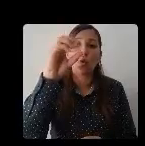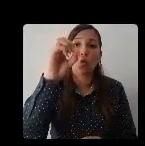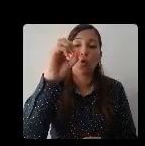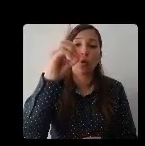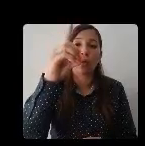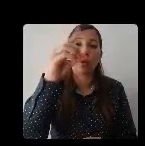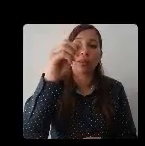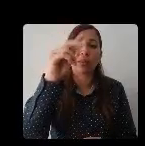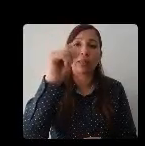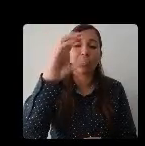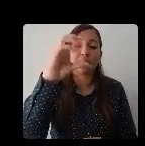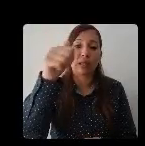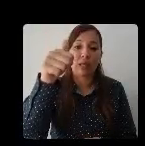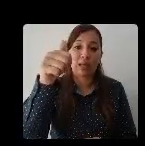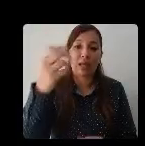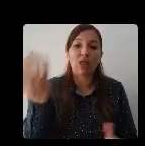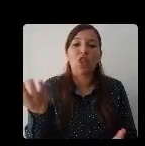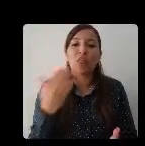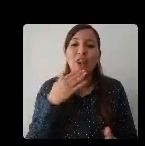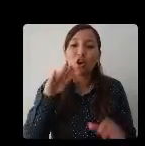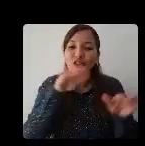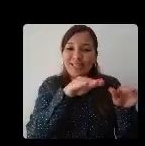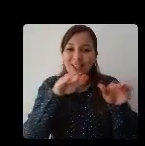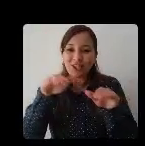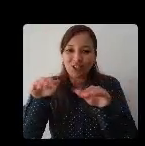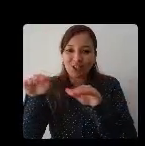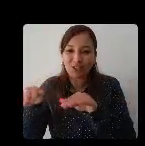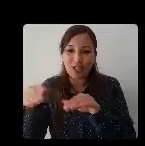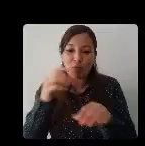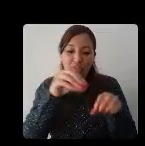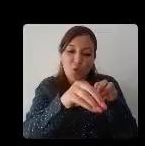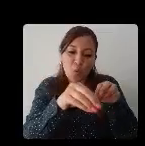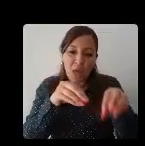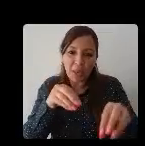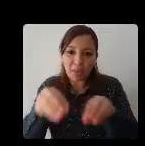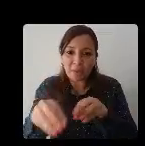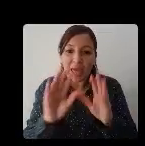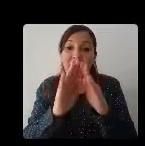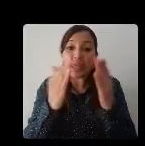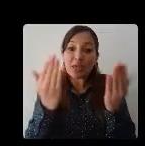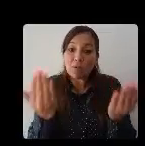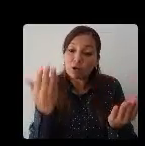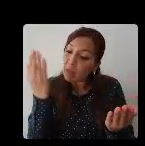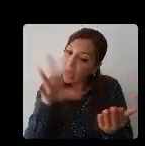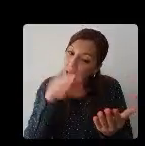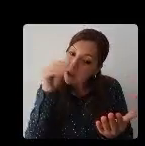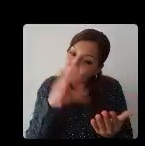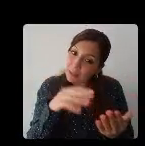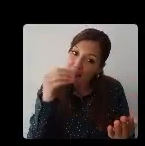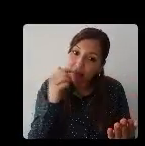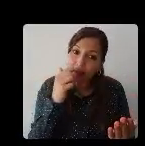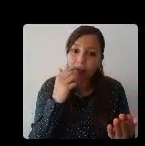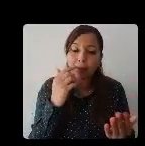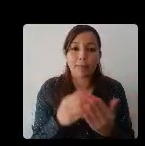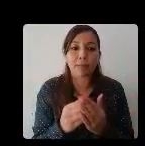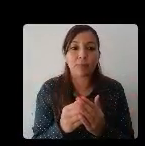juegos de mesa y libros, ¿no? Para que participen aquellos niños que deseen en esto, ¿no? Participar a la